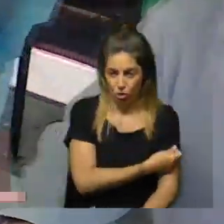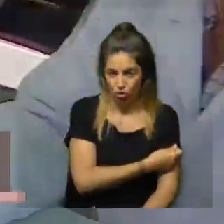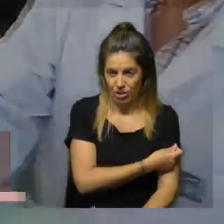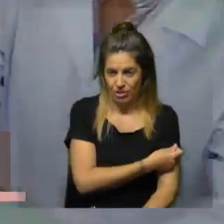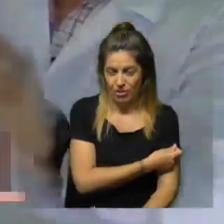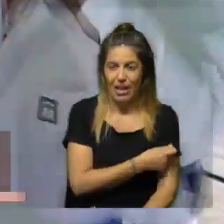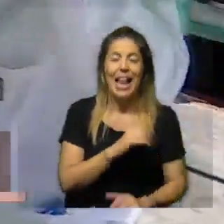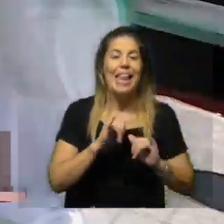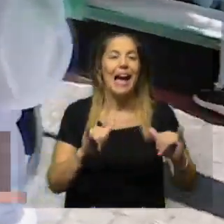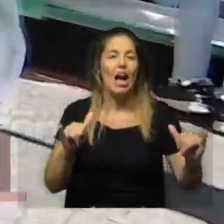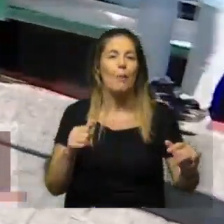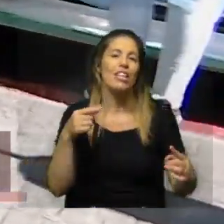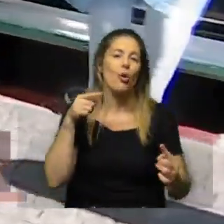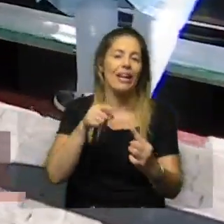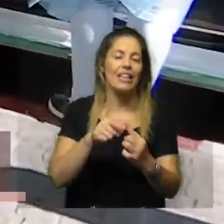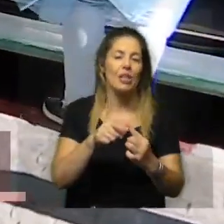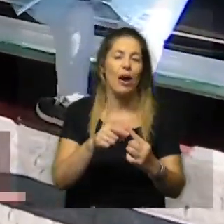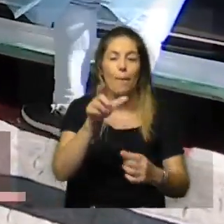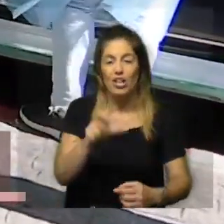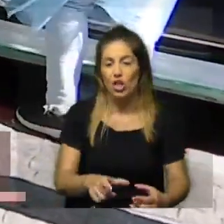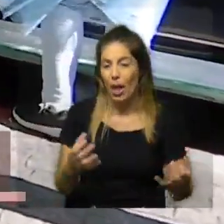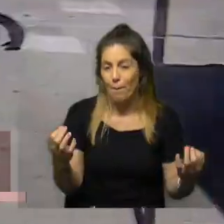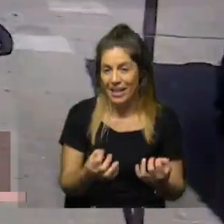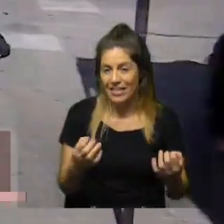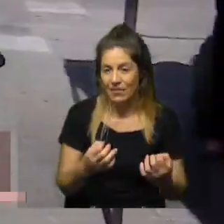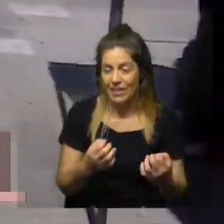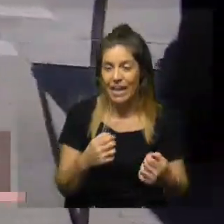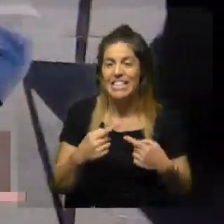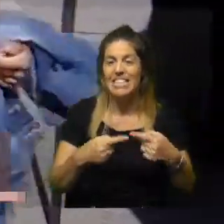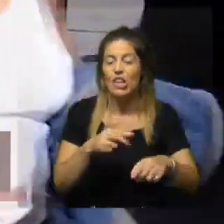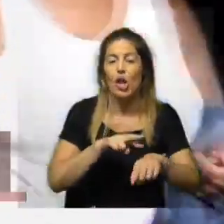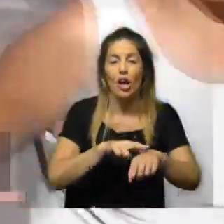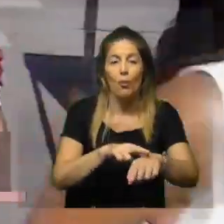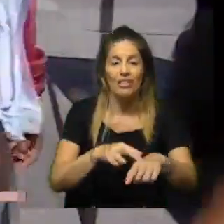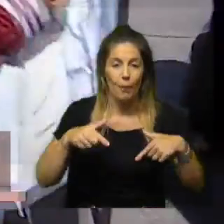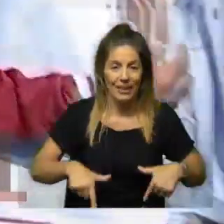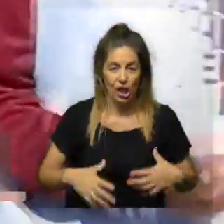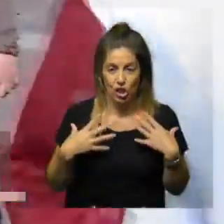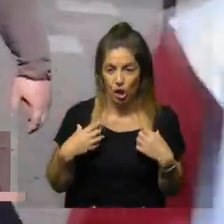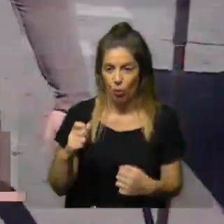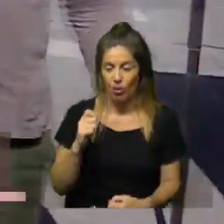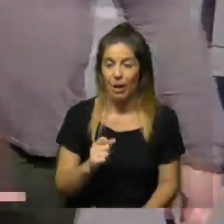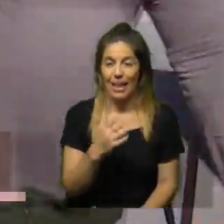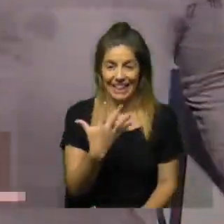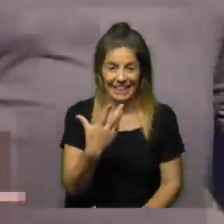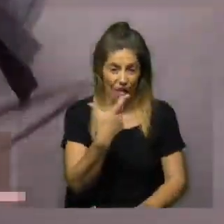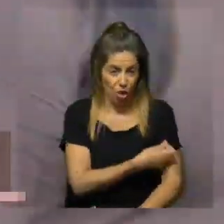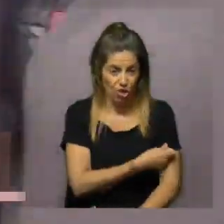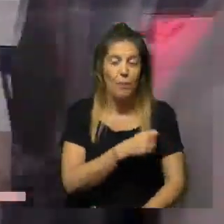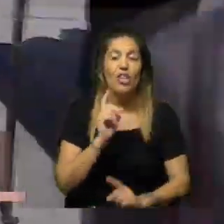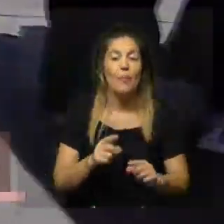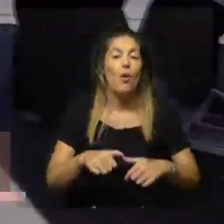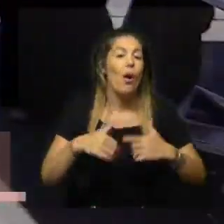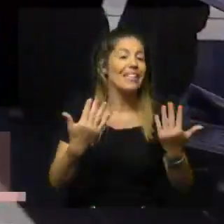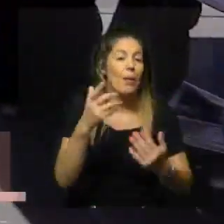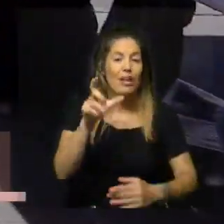la campaña se apunta a un público específico, siguiendo las recomendaciones del Ministerio de Salud Pública para la quinta dosis, pero también cualquiera persona